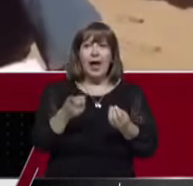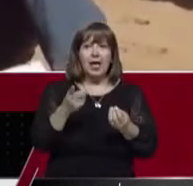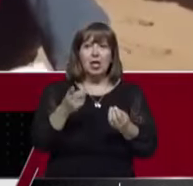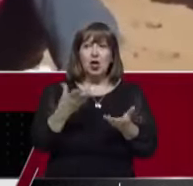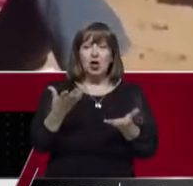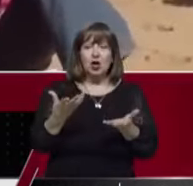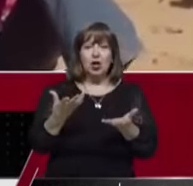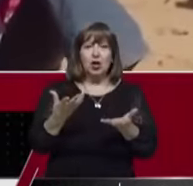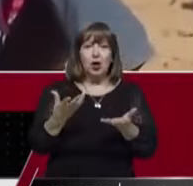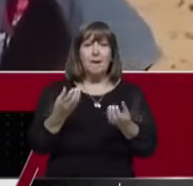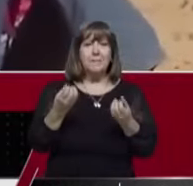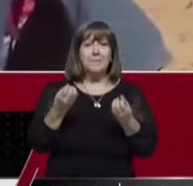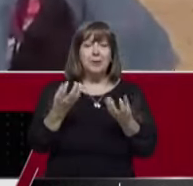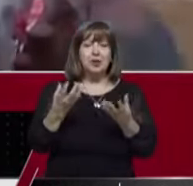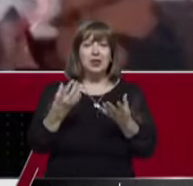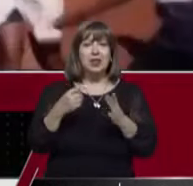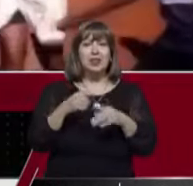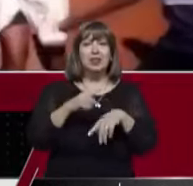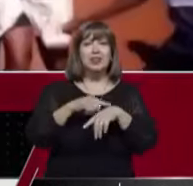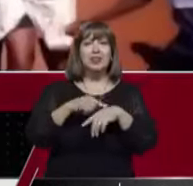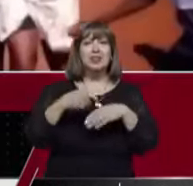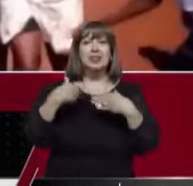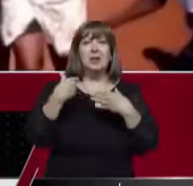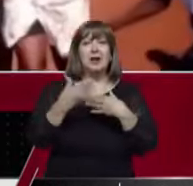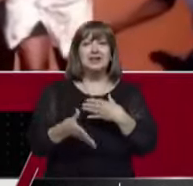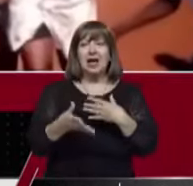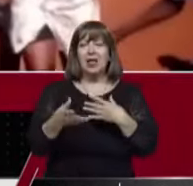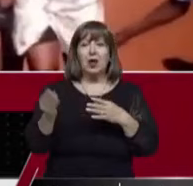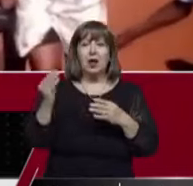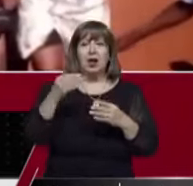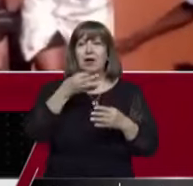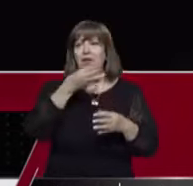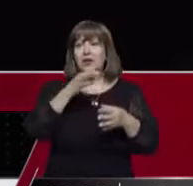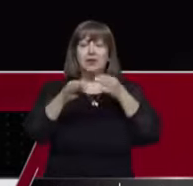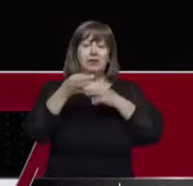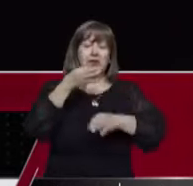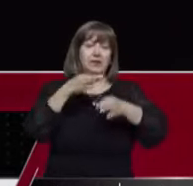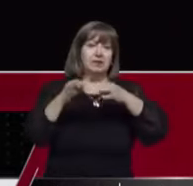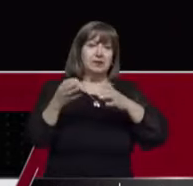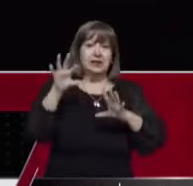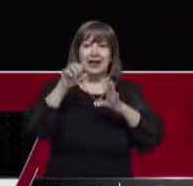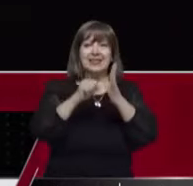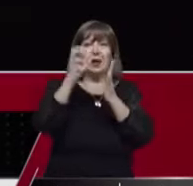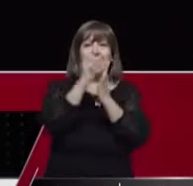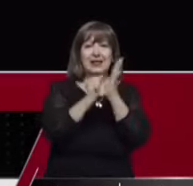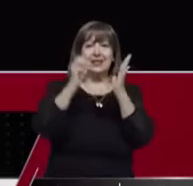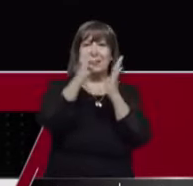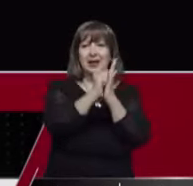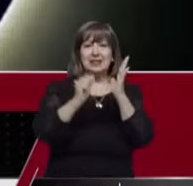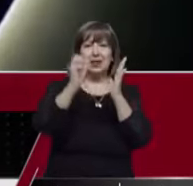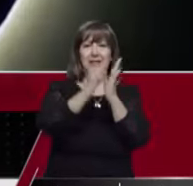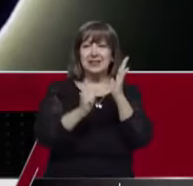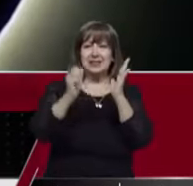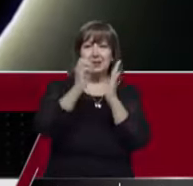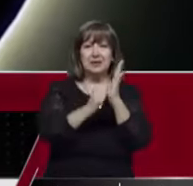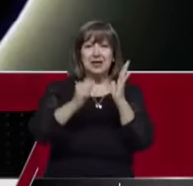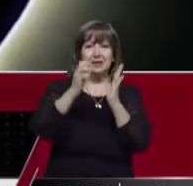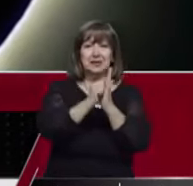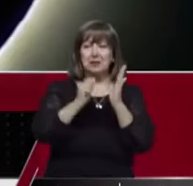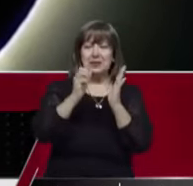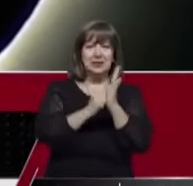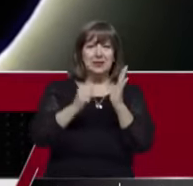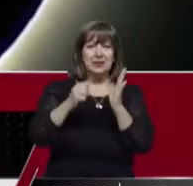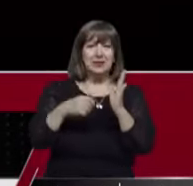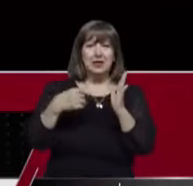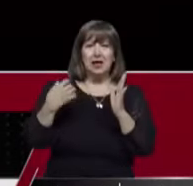la reserva. ¿Por qué? Porque tuvimos sobreventa. Y ahora la reserva que usted tenía debe ser cancelada y vamos